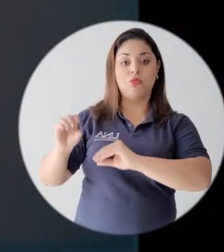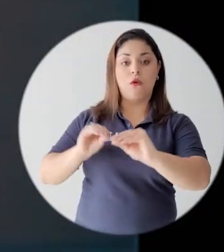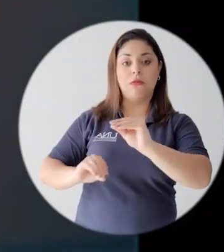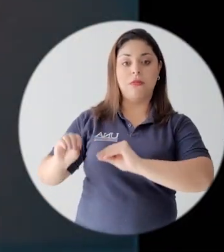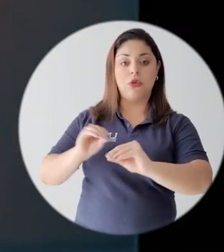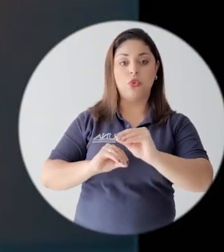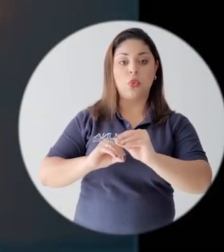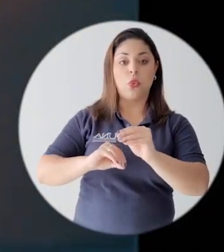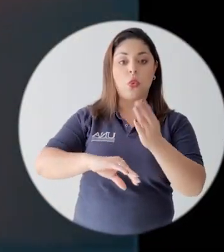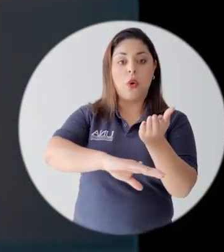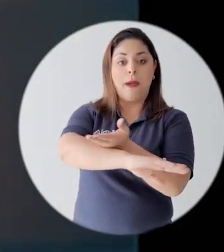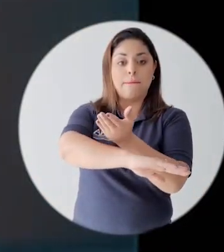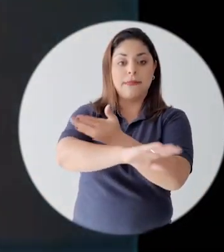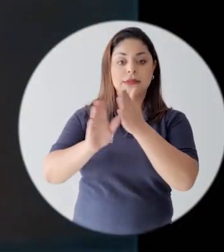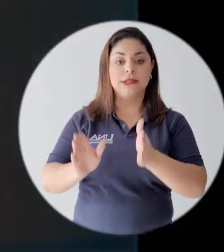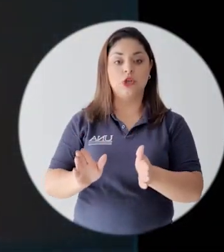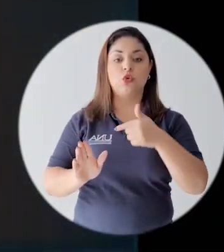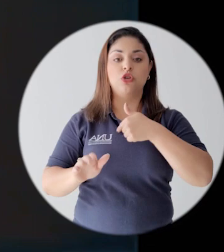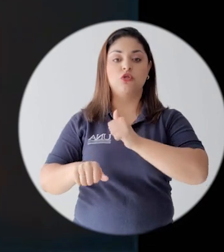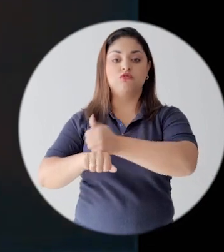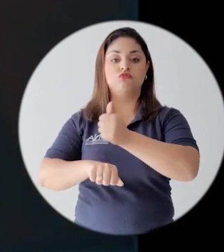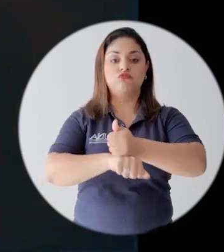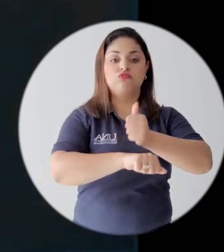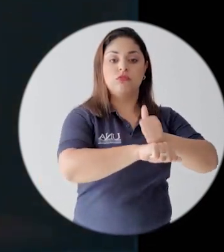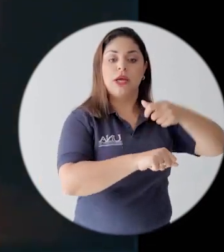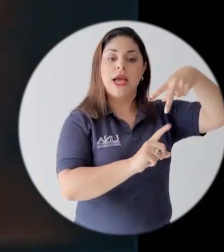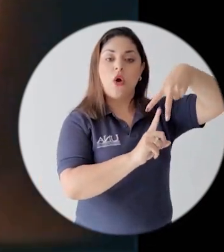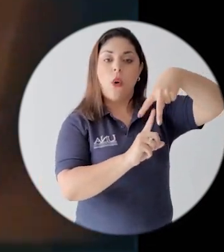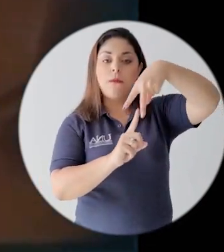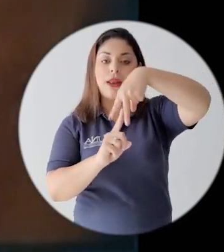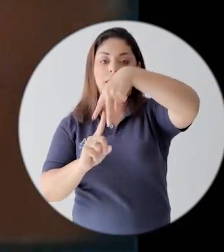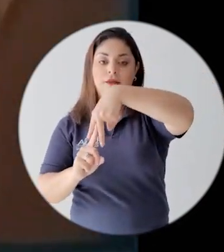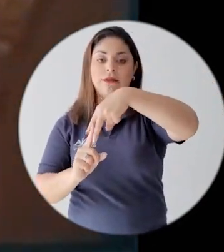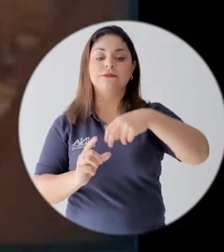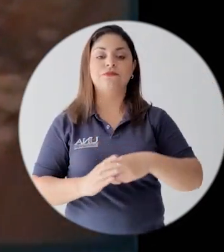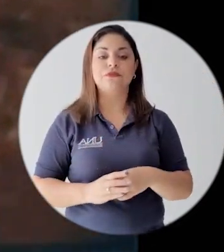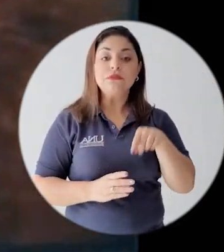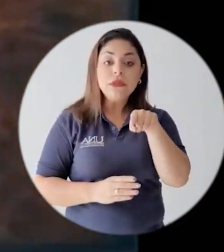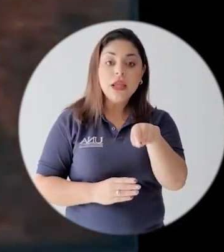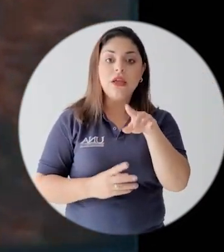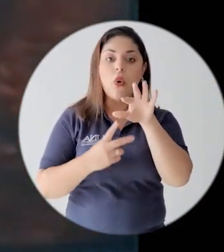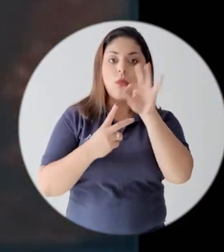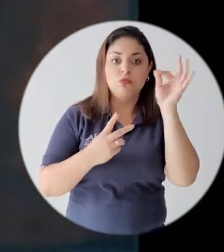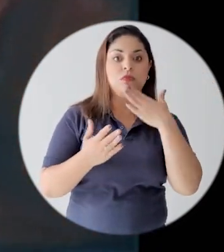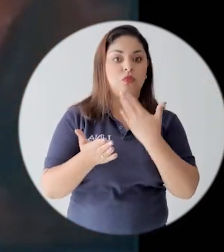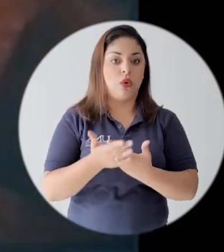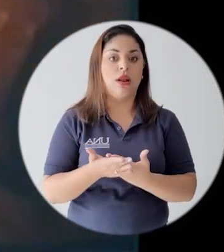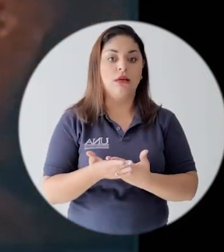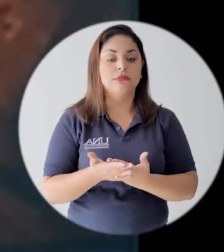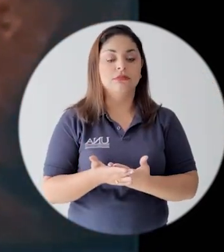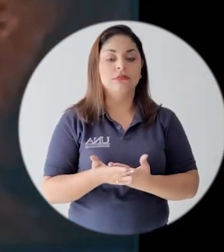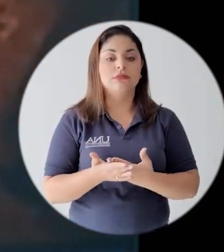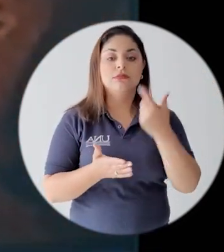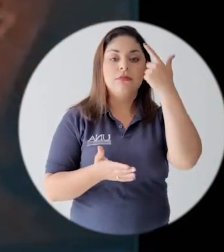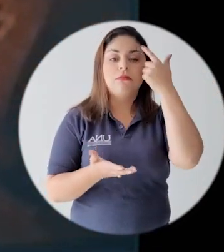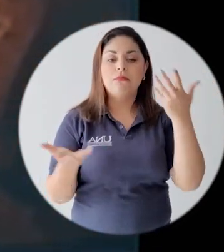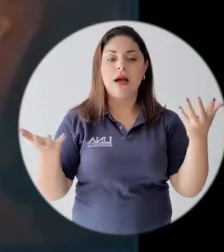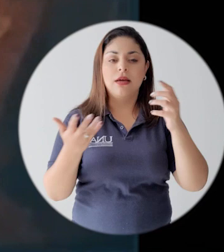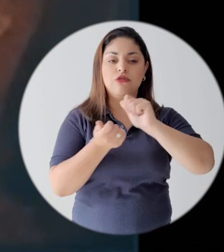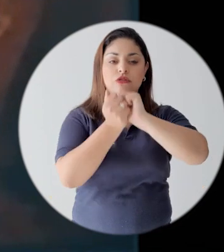y estábamos montando cooperativas en diversas partes. Esas cooperativas eran una opción